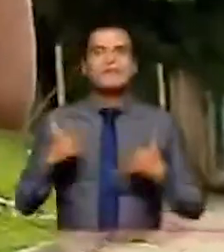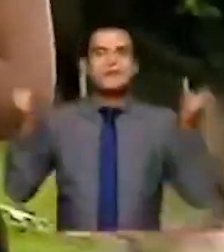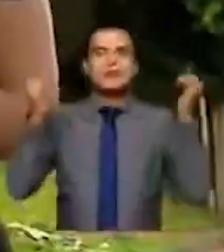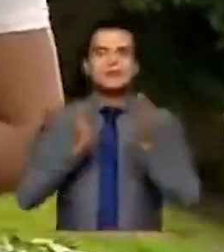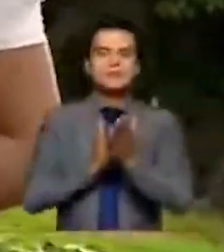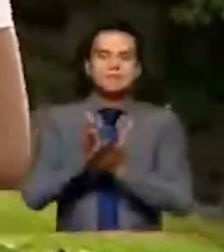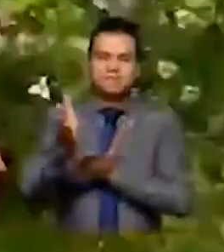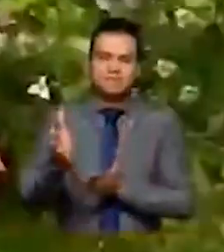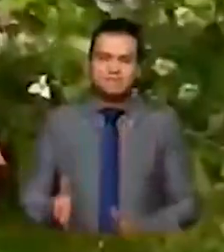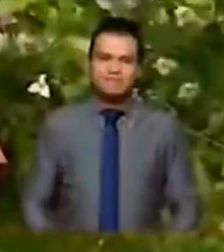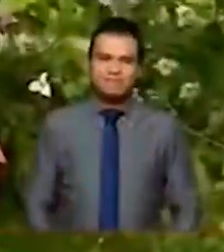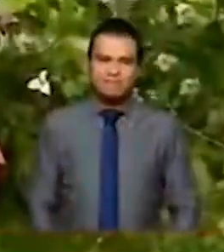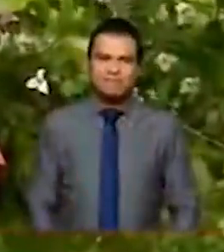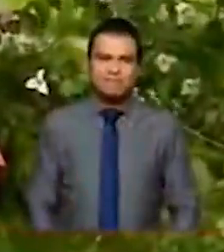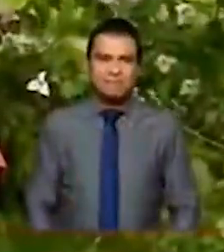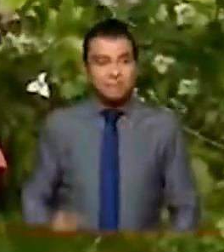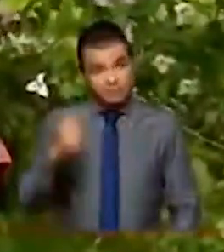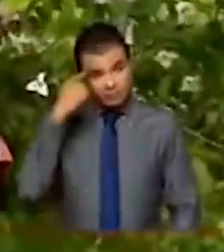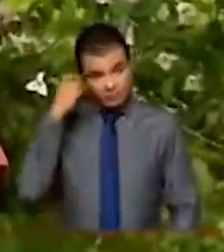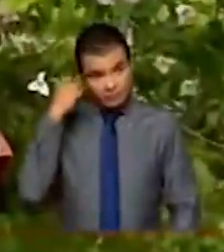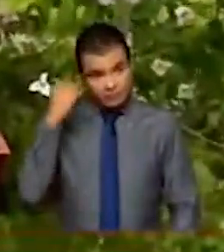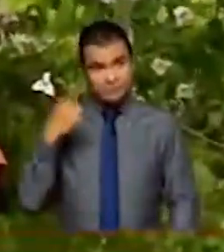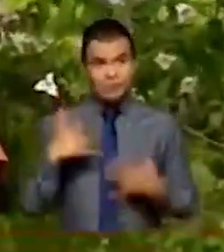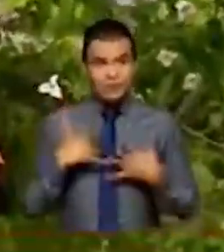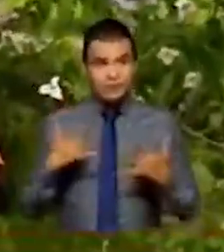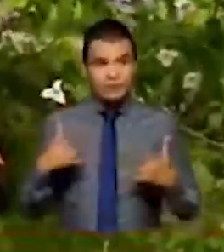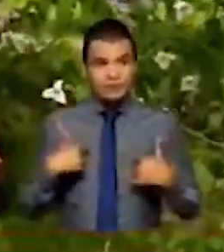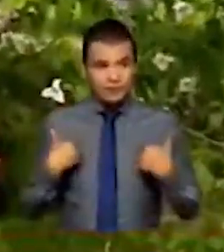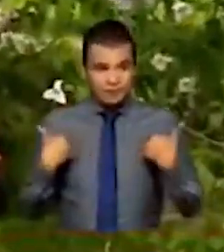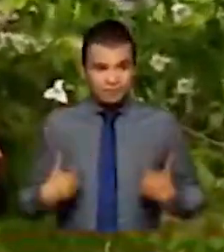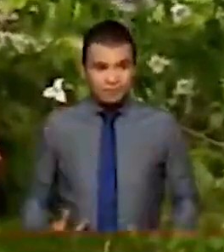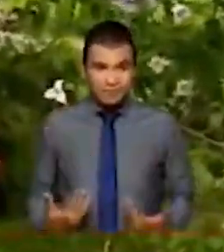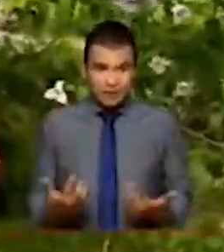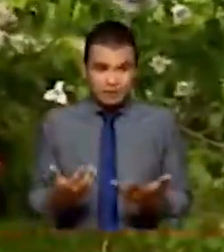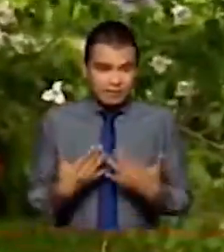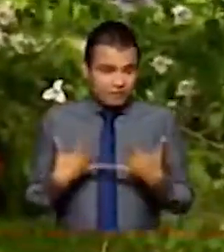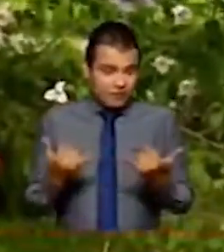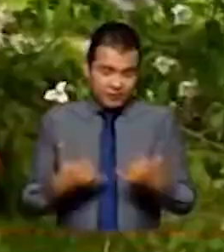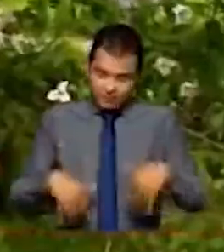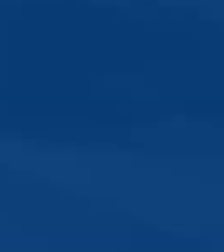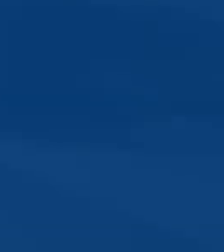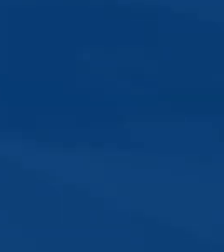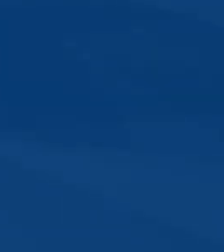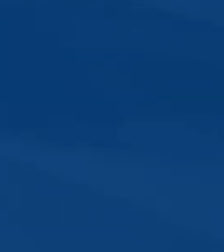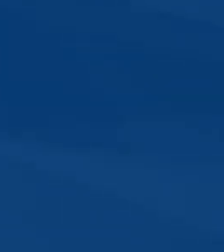feliz. Activar la felicidad diciendo, yo quiero ser feliz.